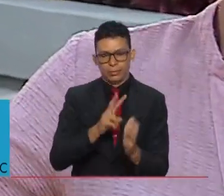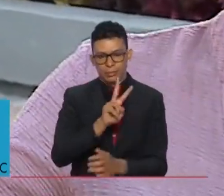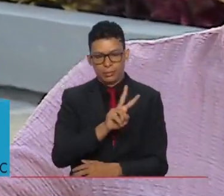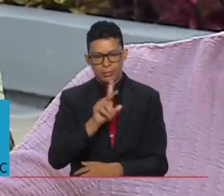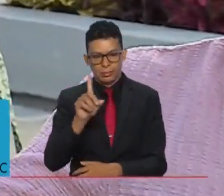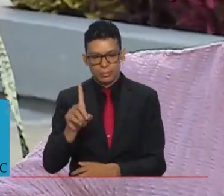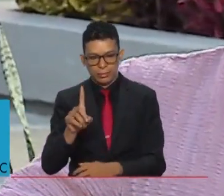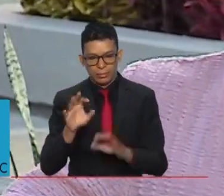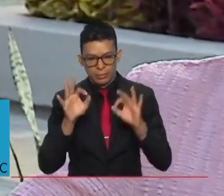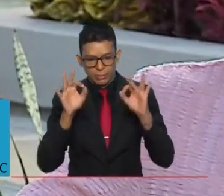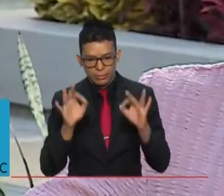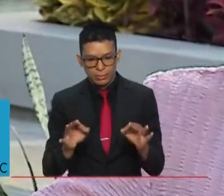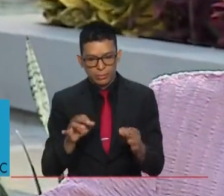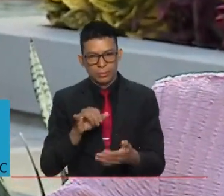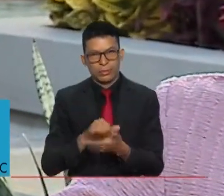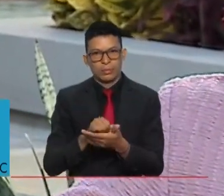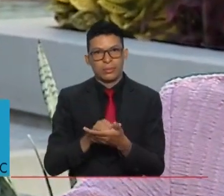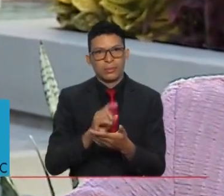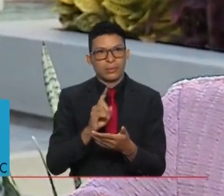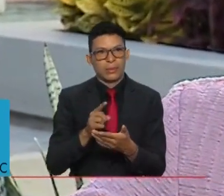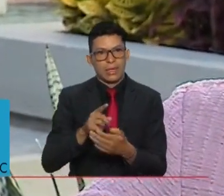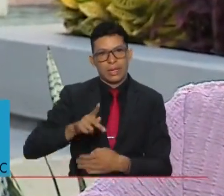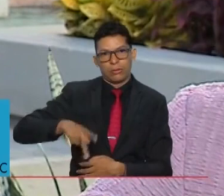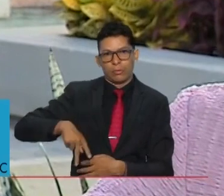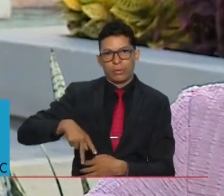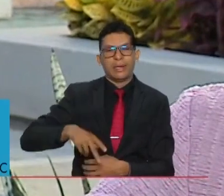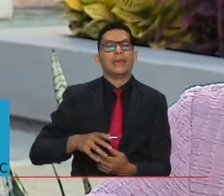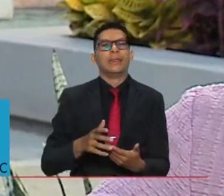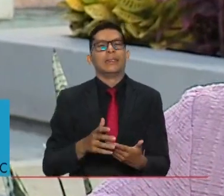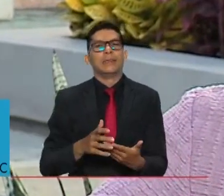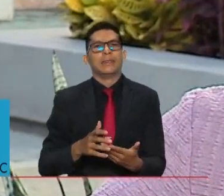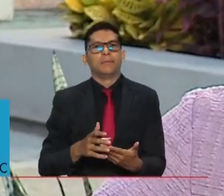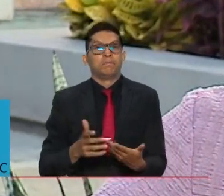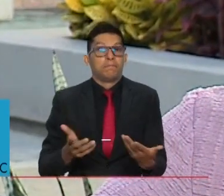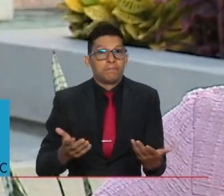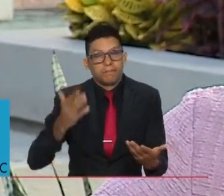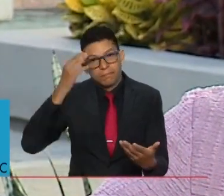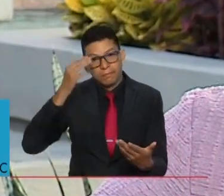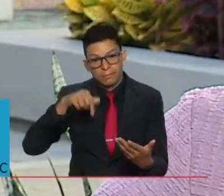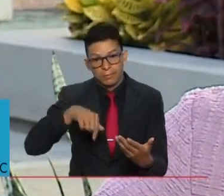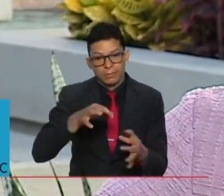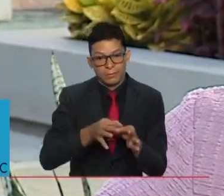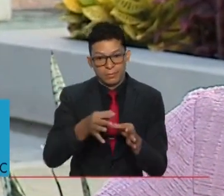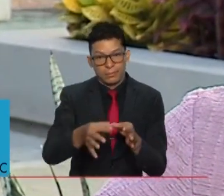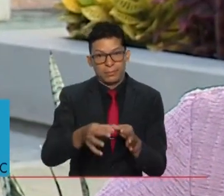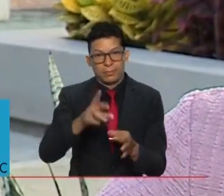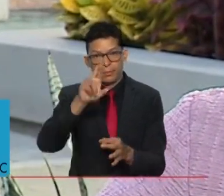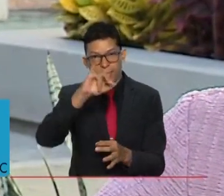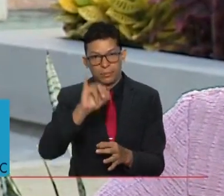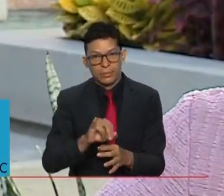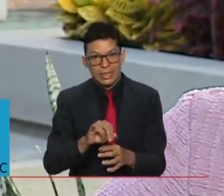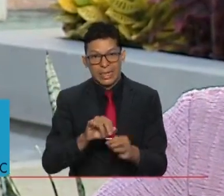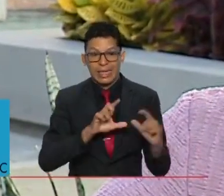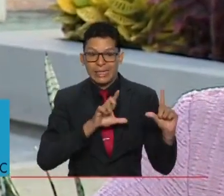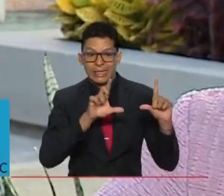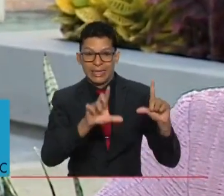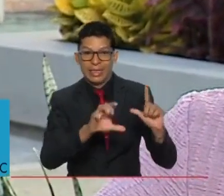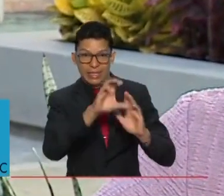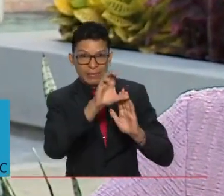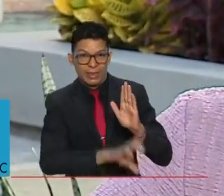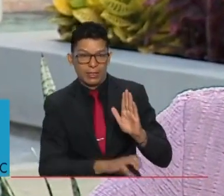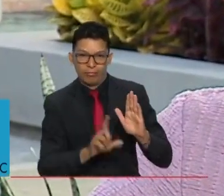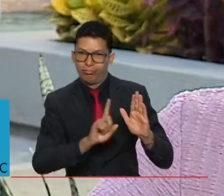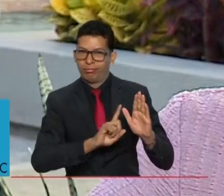intervención importante en la escuela. Obviamente, el municipio de Roldanillo, un municipio no certificado que depende